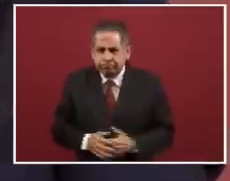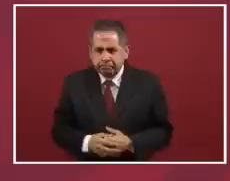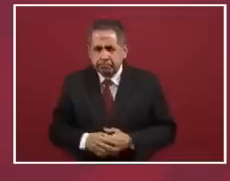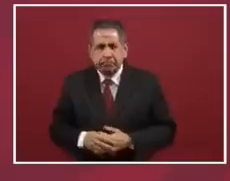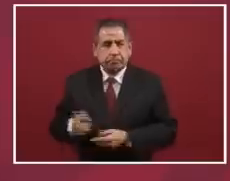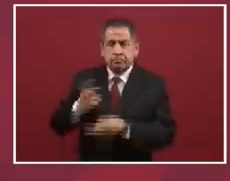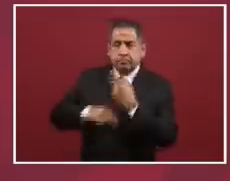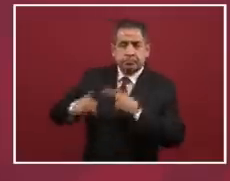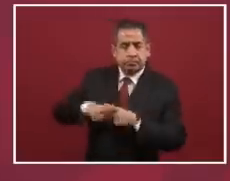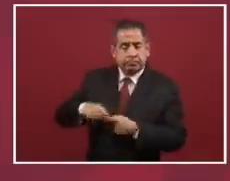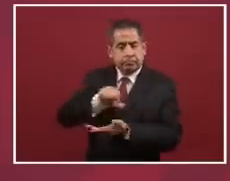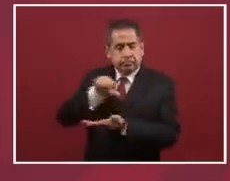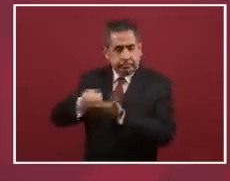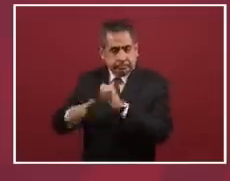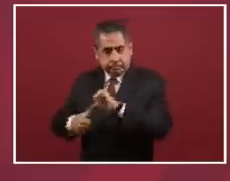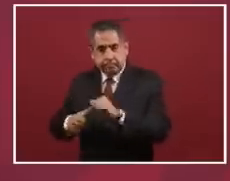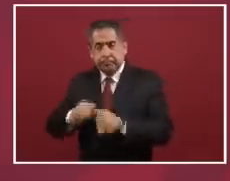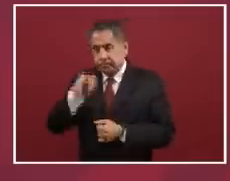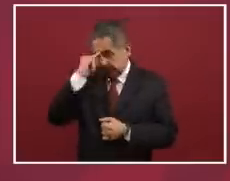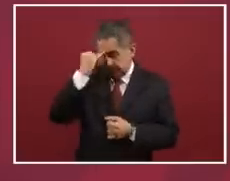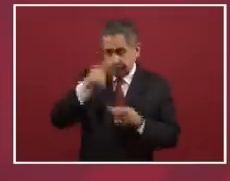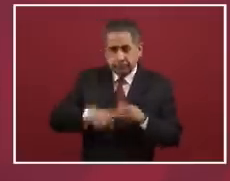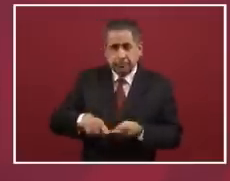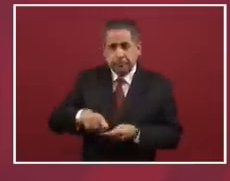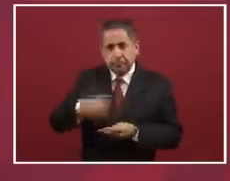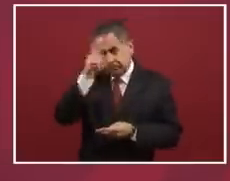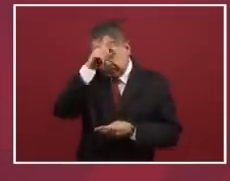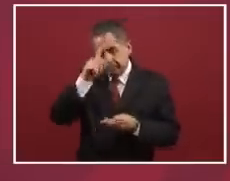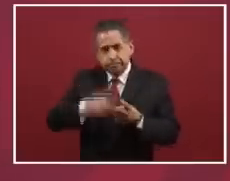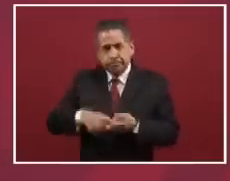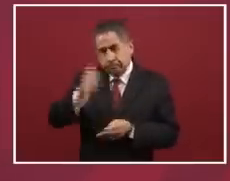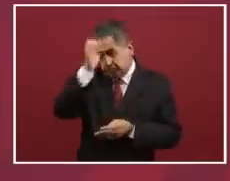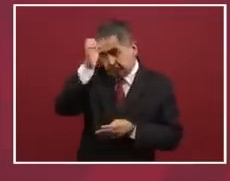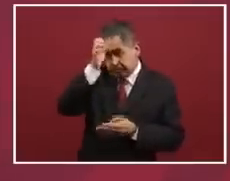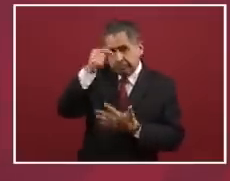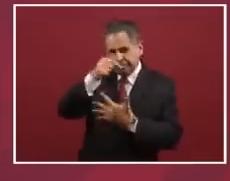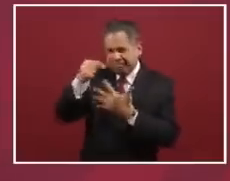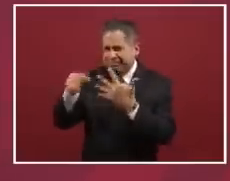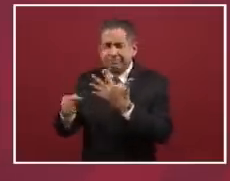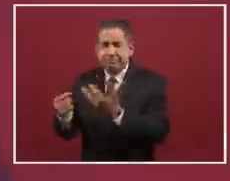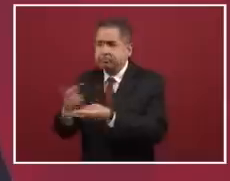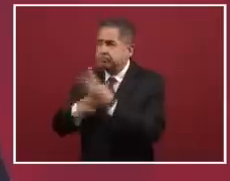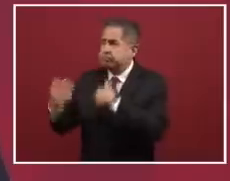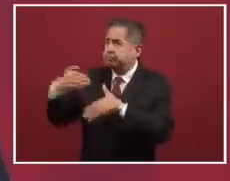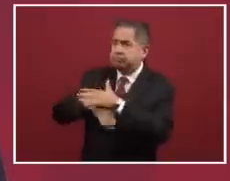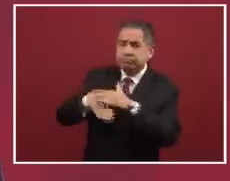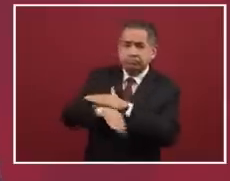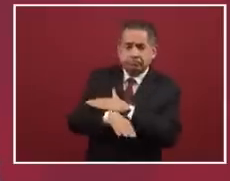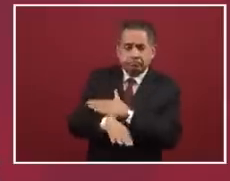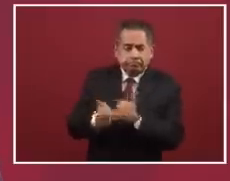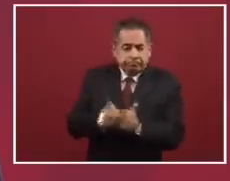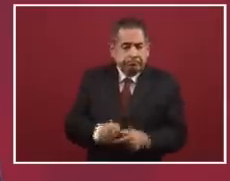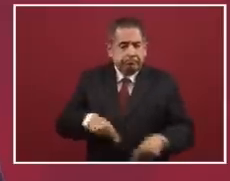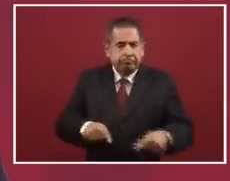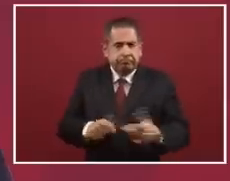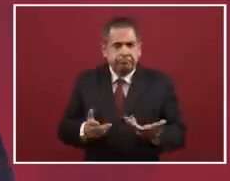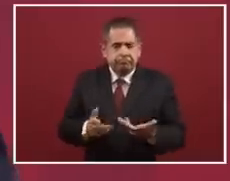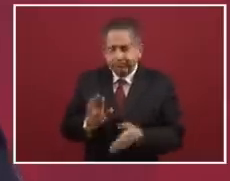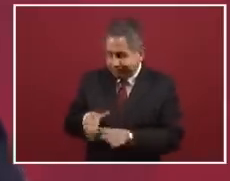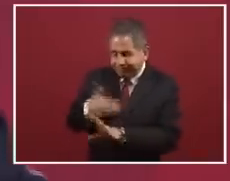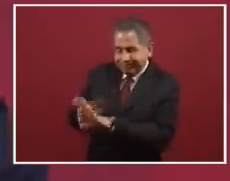de Pakistán, de Etiopía, de muchos países del mundo. Entonces, no estamos contra ellos,